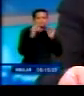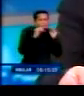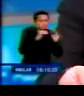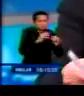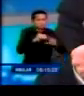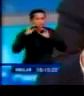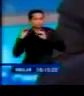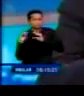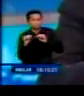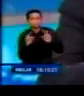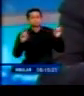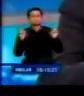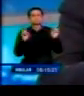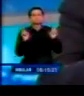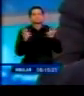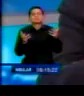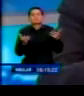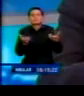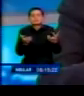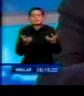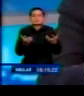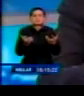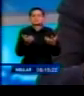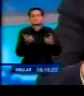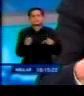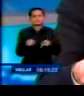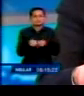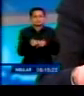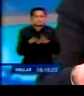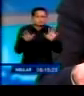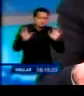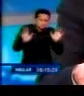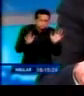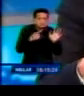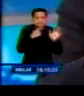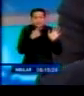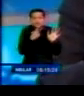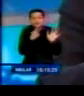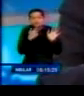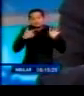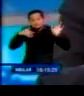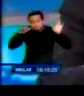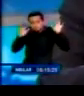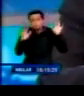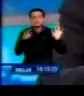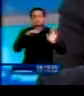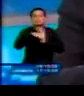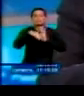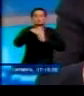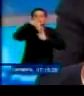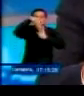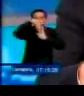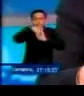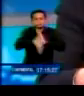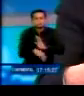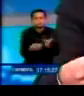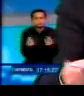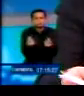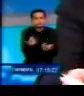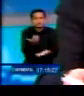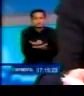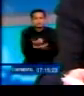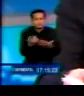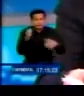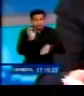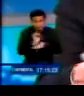rumores sobre una eventual o supuesta crisis financiera aquí en